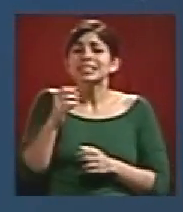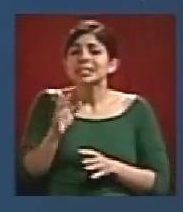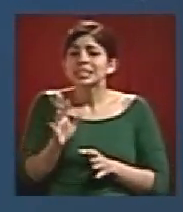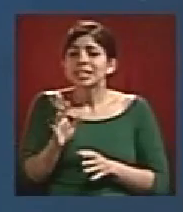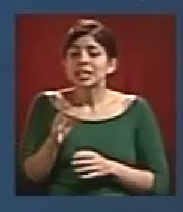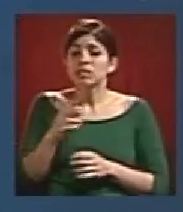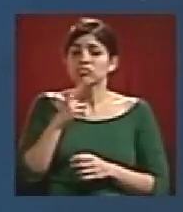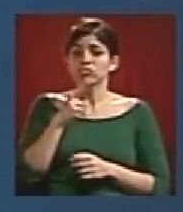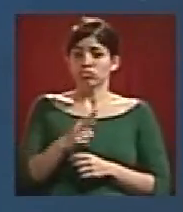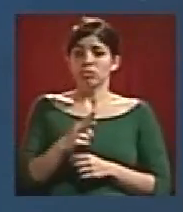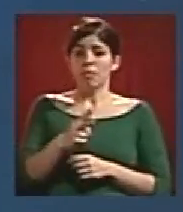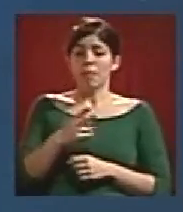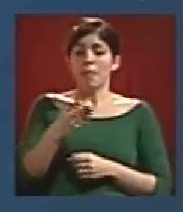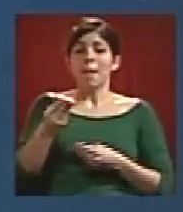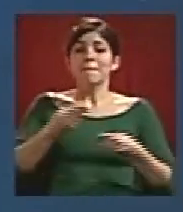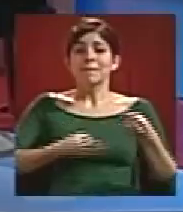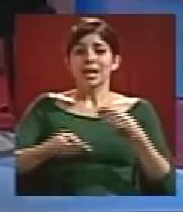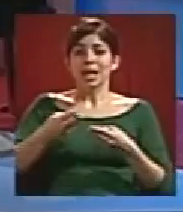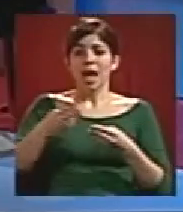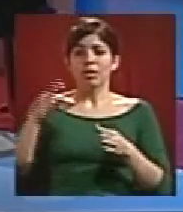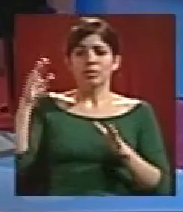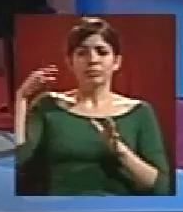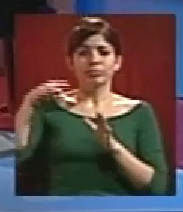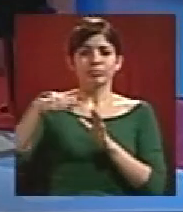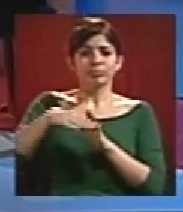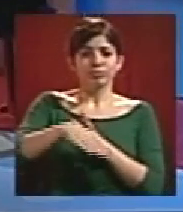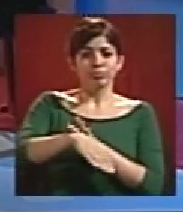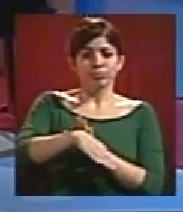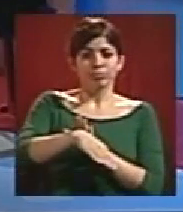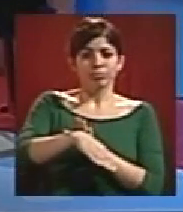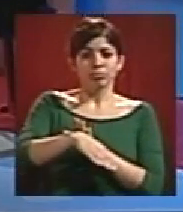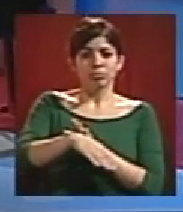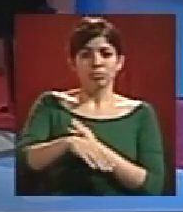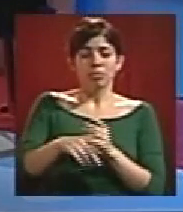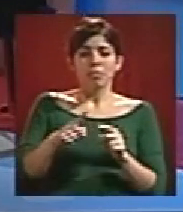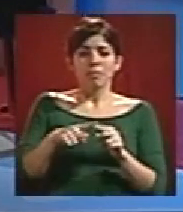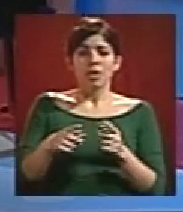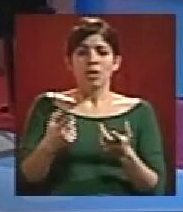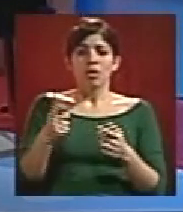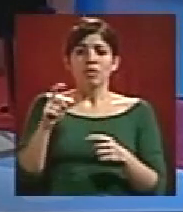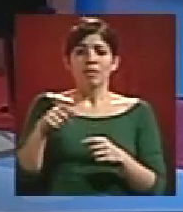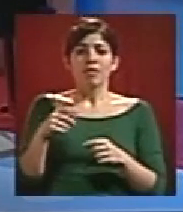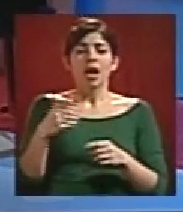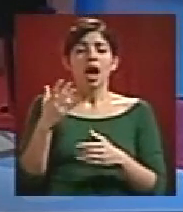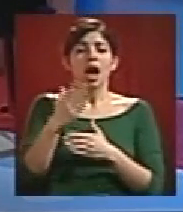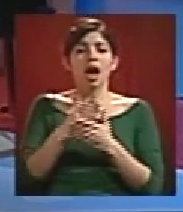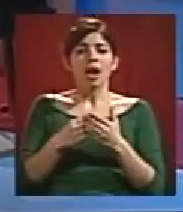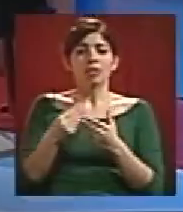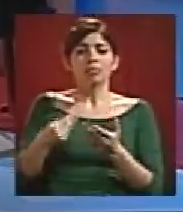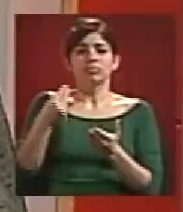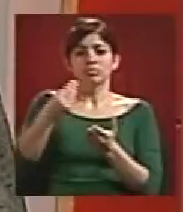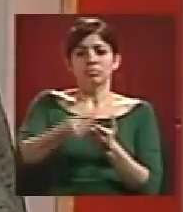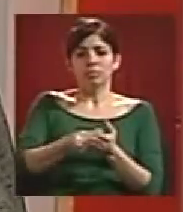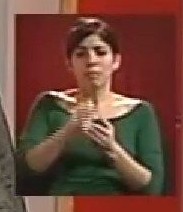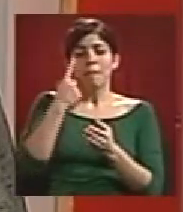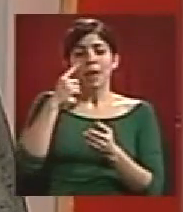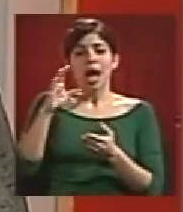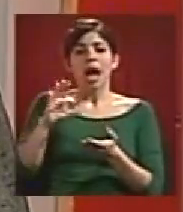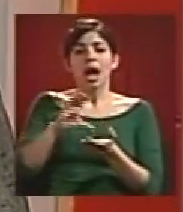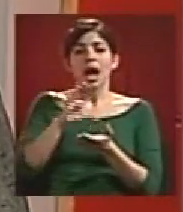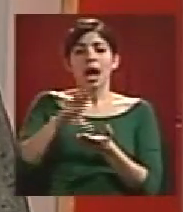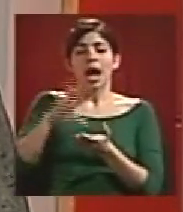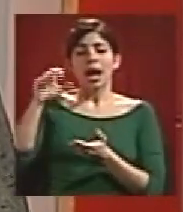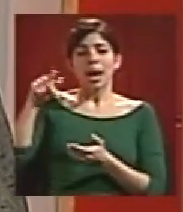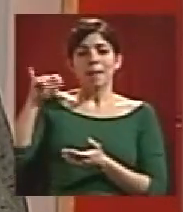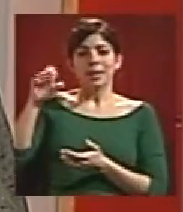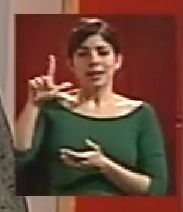el mercado está llegando a tocar un fondo y que más allá de eso no puede seguir bajando, pues tal vez sea el momento de comprar acciones y de capitalizar empresas,